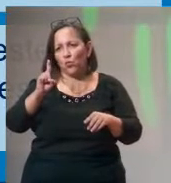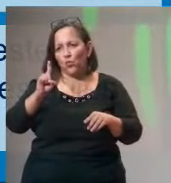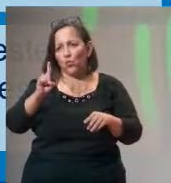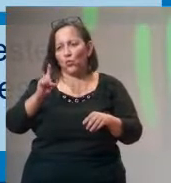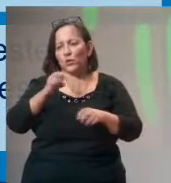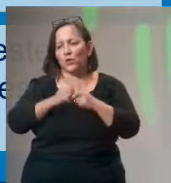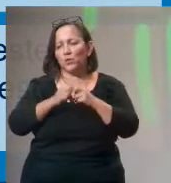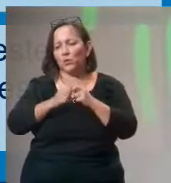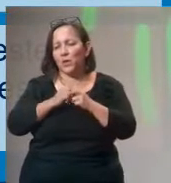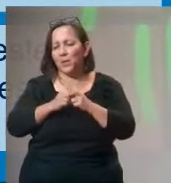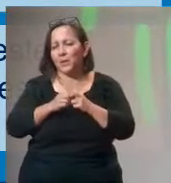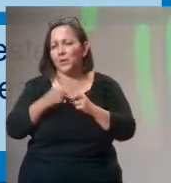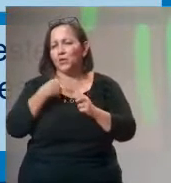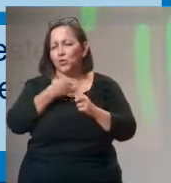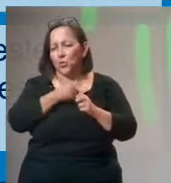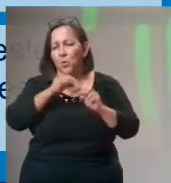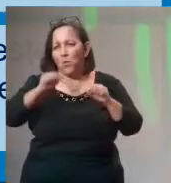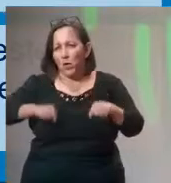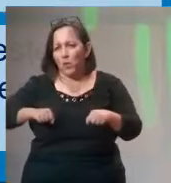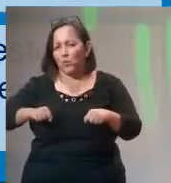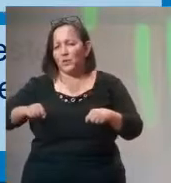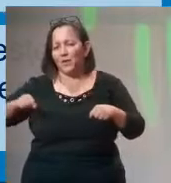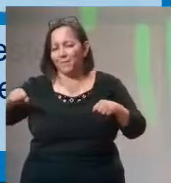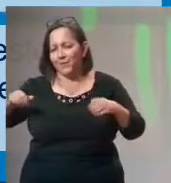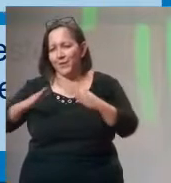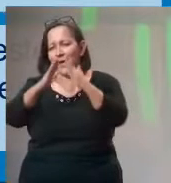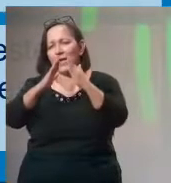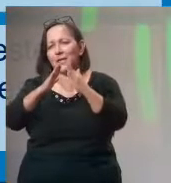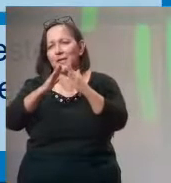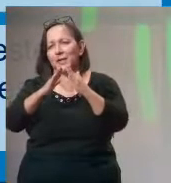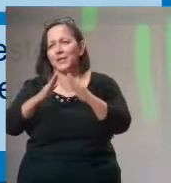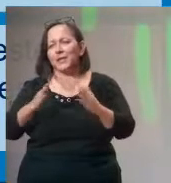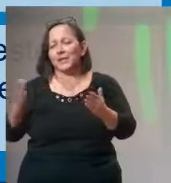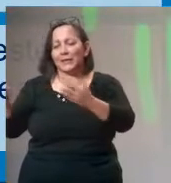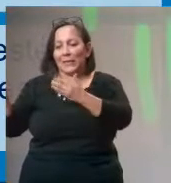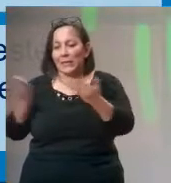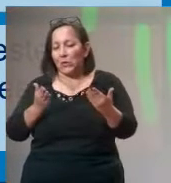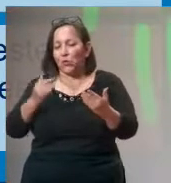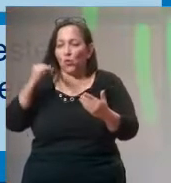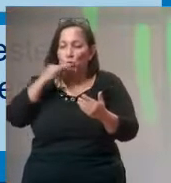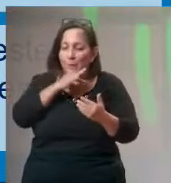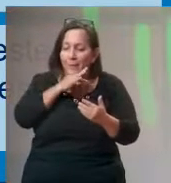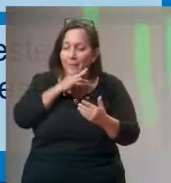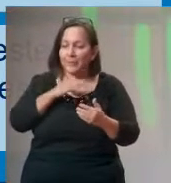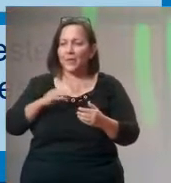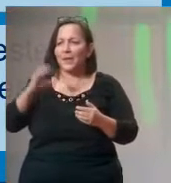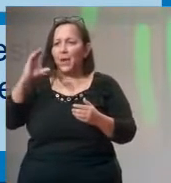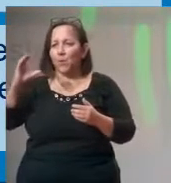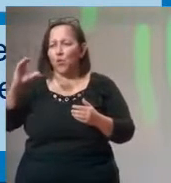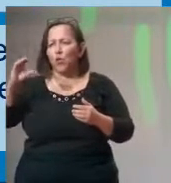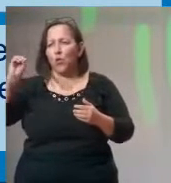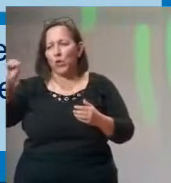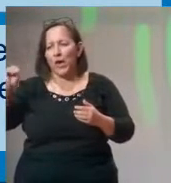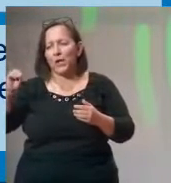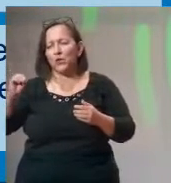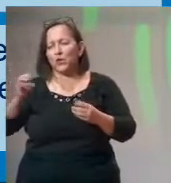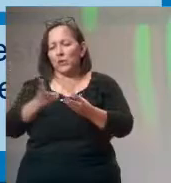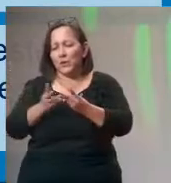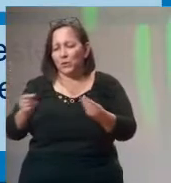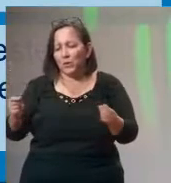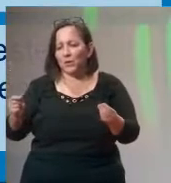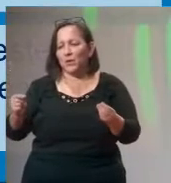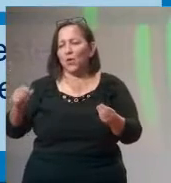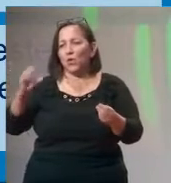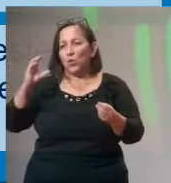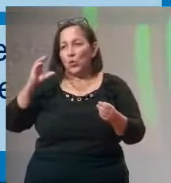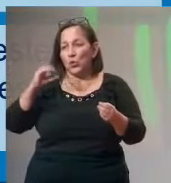los problemas que podríamos estar enfrentando en términos de transporte de contaminantes. Tenemos transporte de carbono orgánico disuelto, hay contaminantes